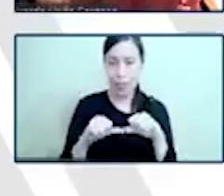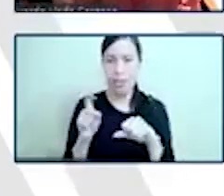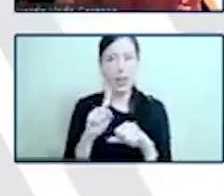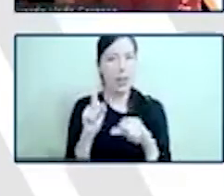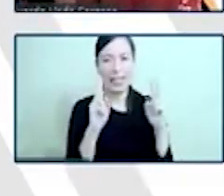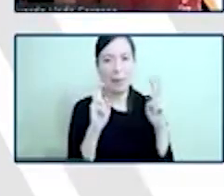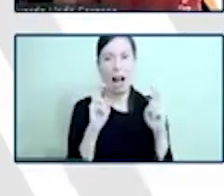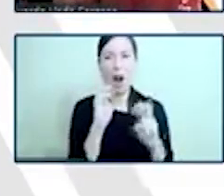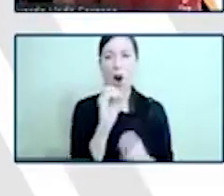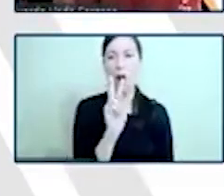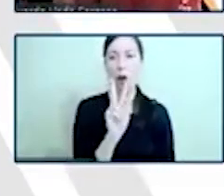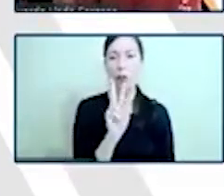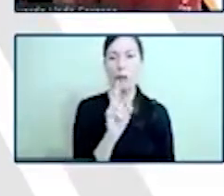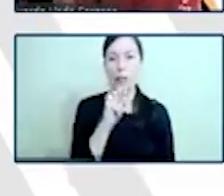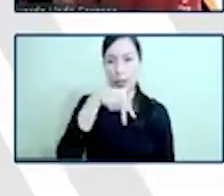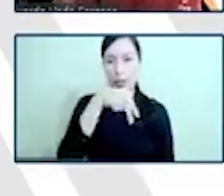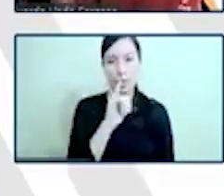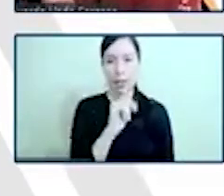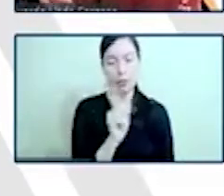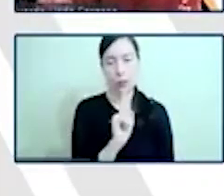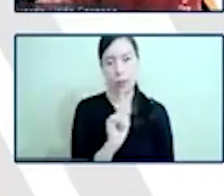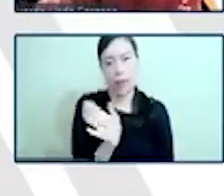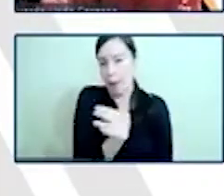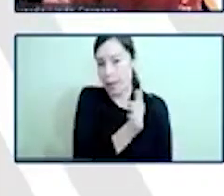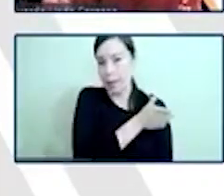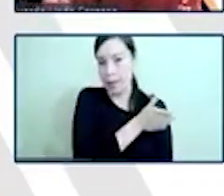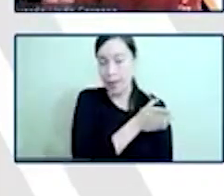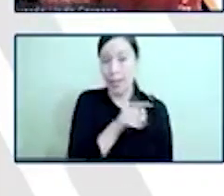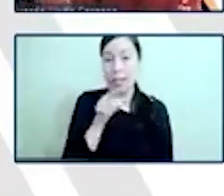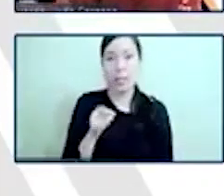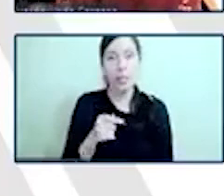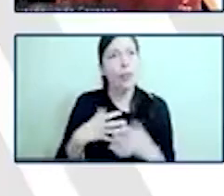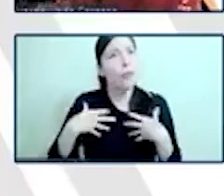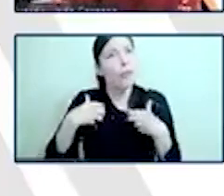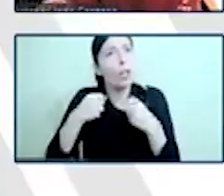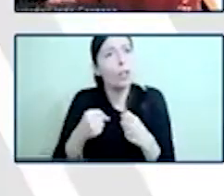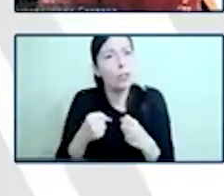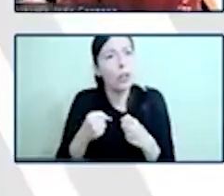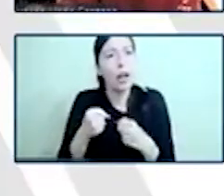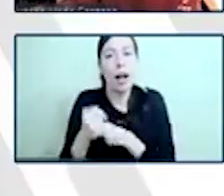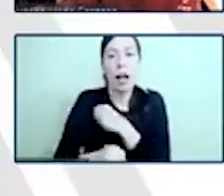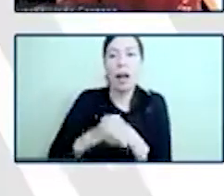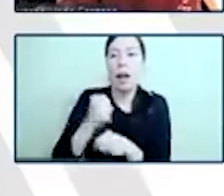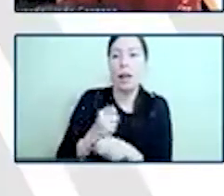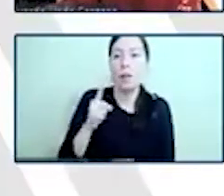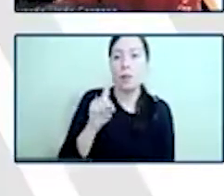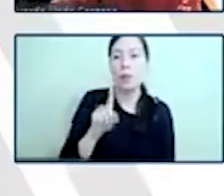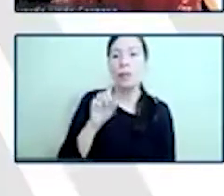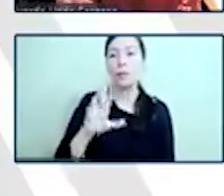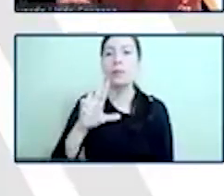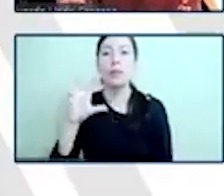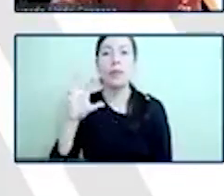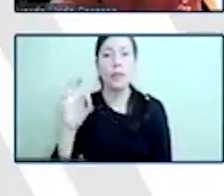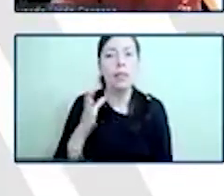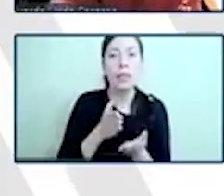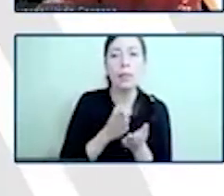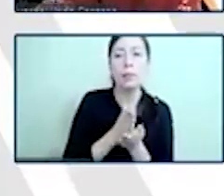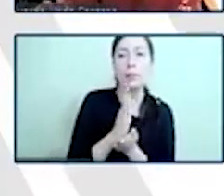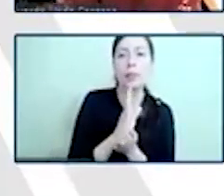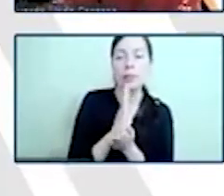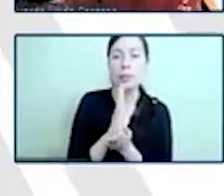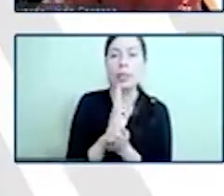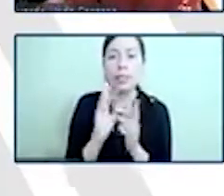todo eso. Eso es un esfuerzo que comenzó en los años 90, los 1990, y de ahí se empezó a